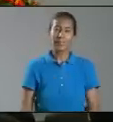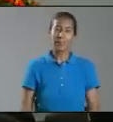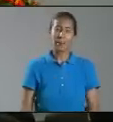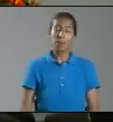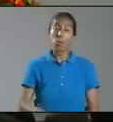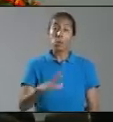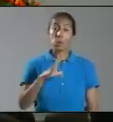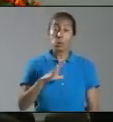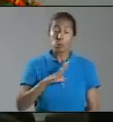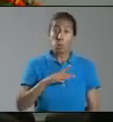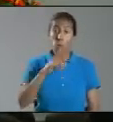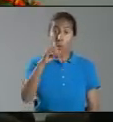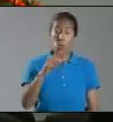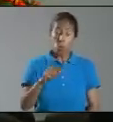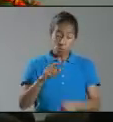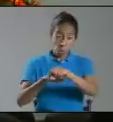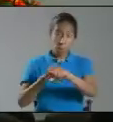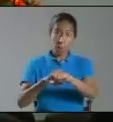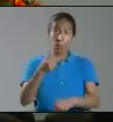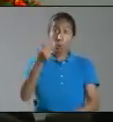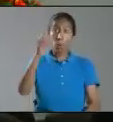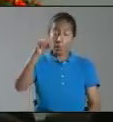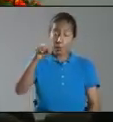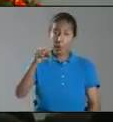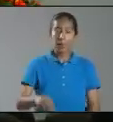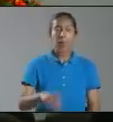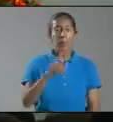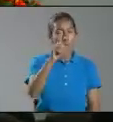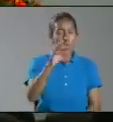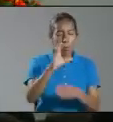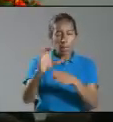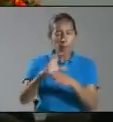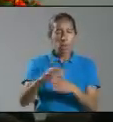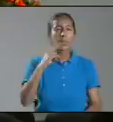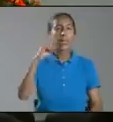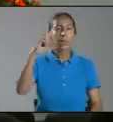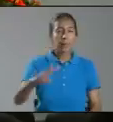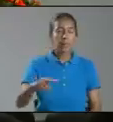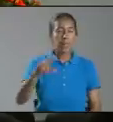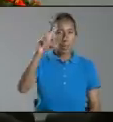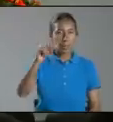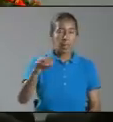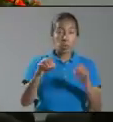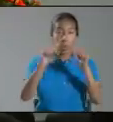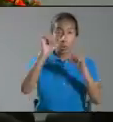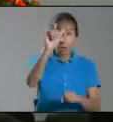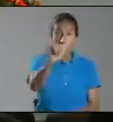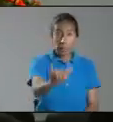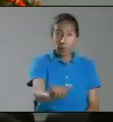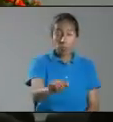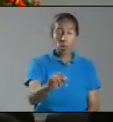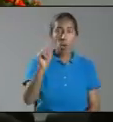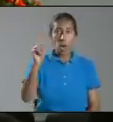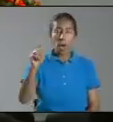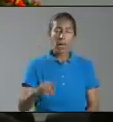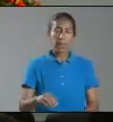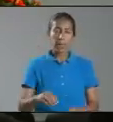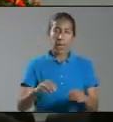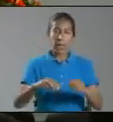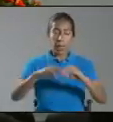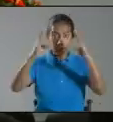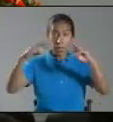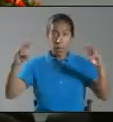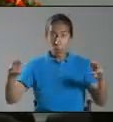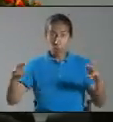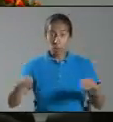tuvo un momento así, pues. Pero una cosa es cierta: que no se quedó en Getsemaní el Señor, ni se quedó en la cruz del Calvario, sino